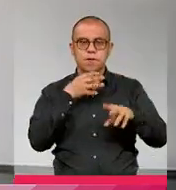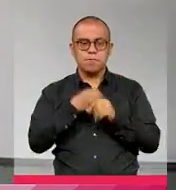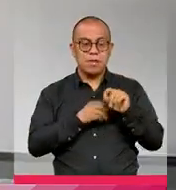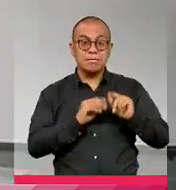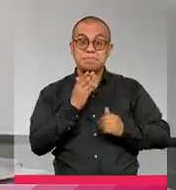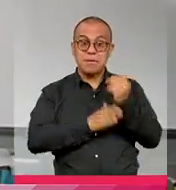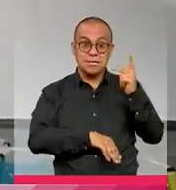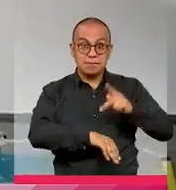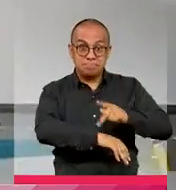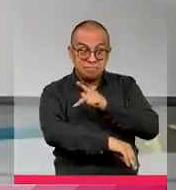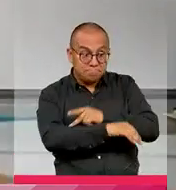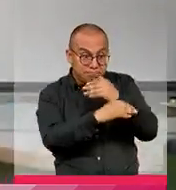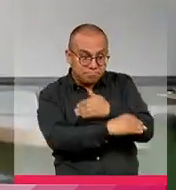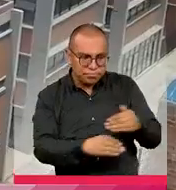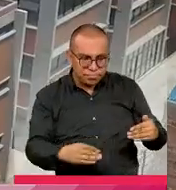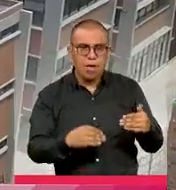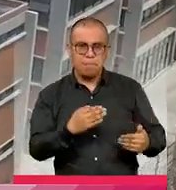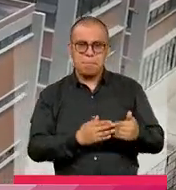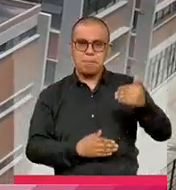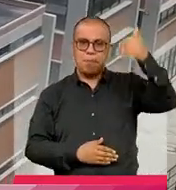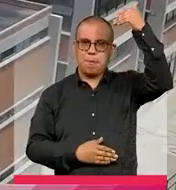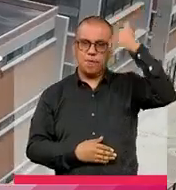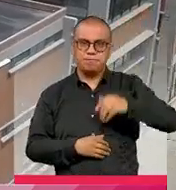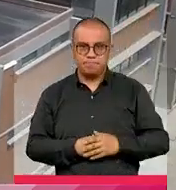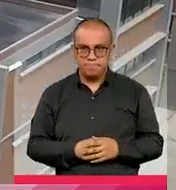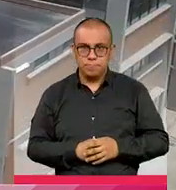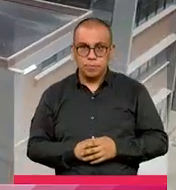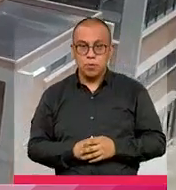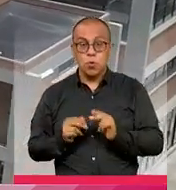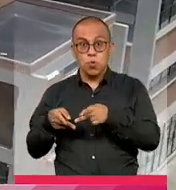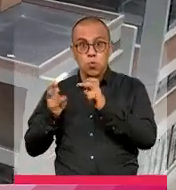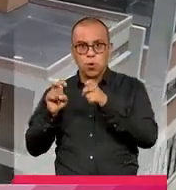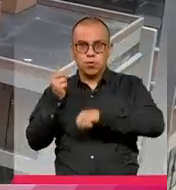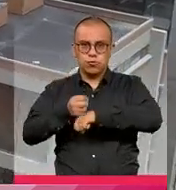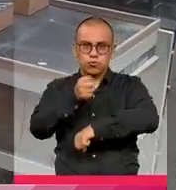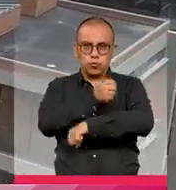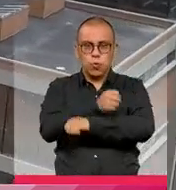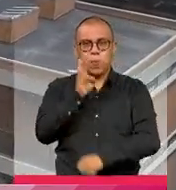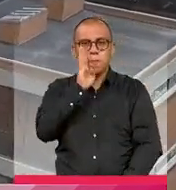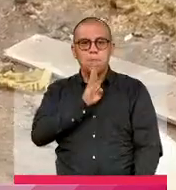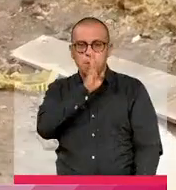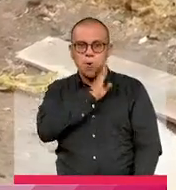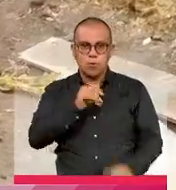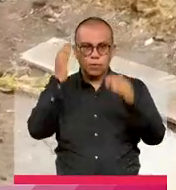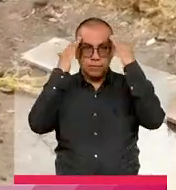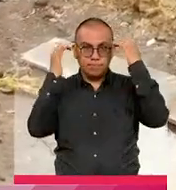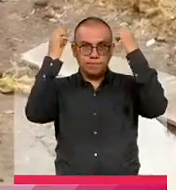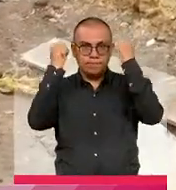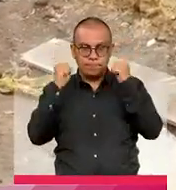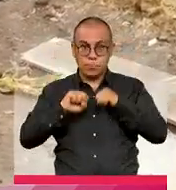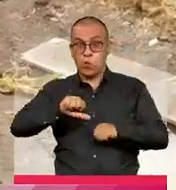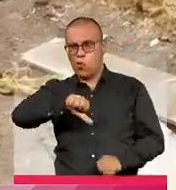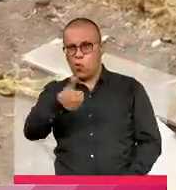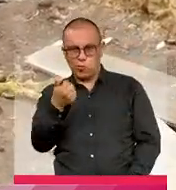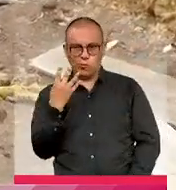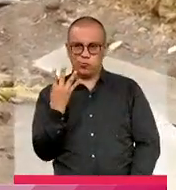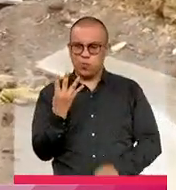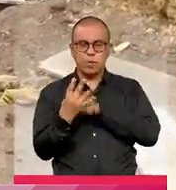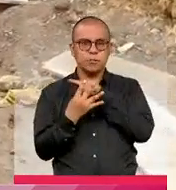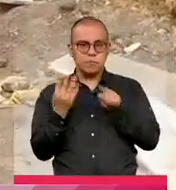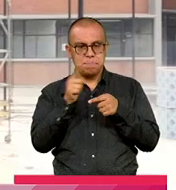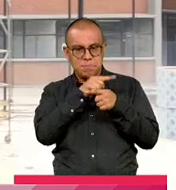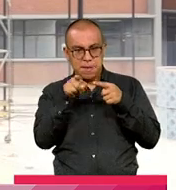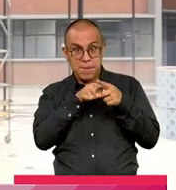primera infancia los trabajos ya se reiniciaron en colegios nuevos de suba bosa y san cristóbal otros 4 comenzarán en las